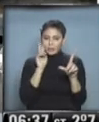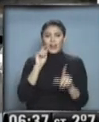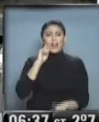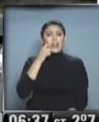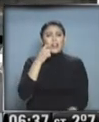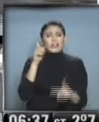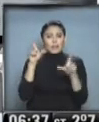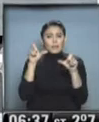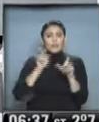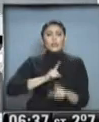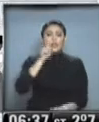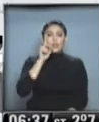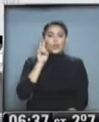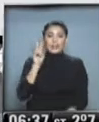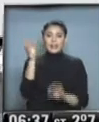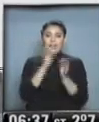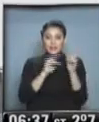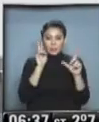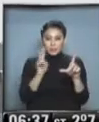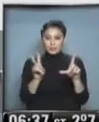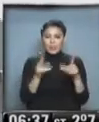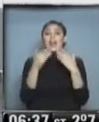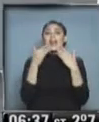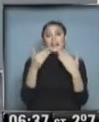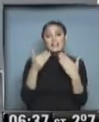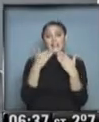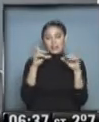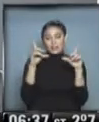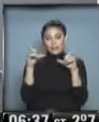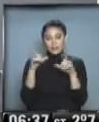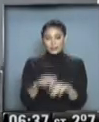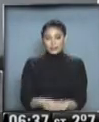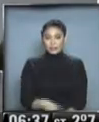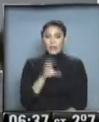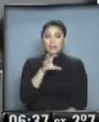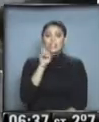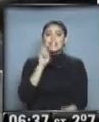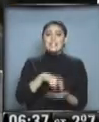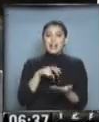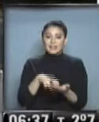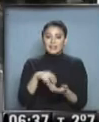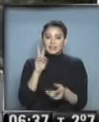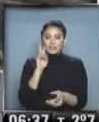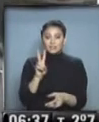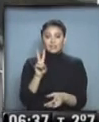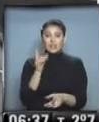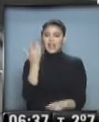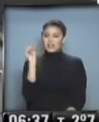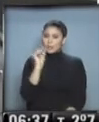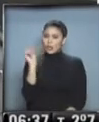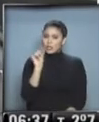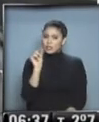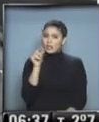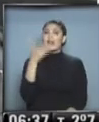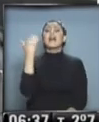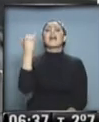foto. En el noroeste argentino. Mira que muchas gracias por la foto. Cachi, Salta, el 22. Ah, la mía, hasta hace poquito. Sí, que